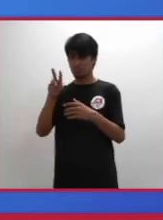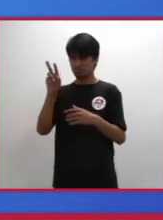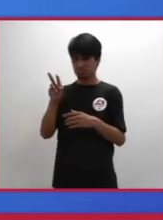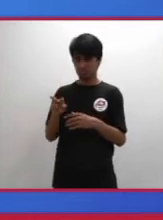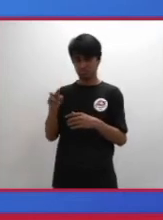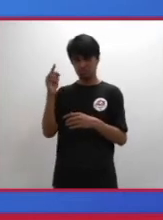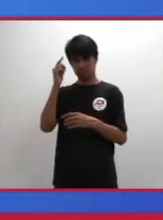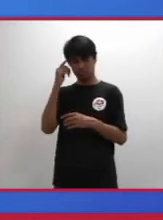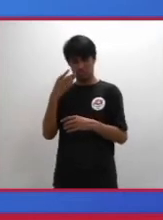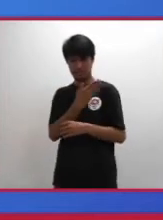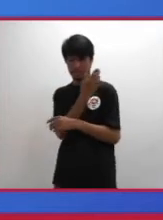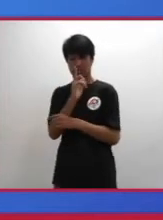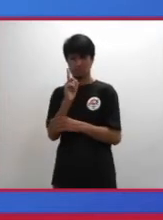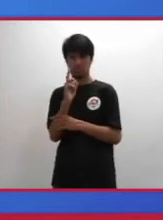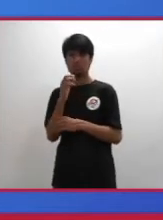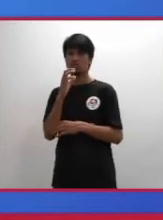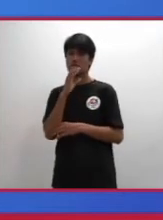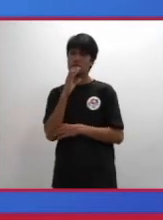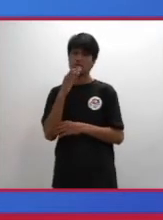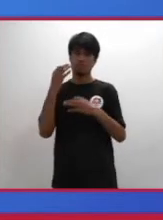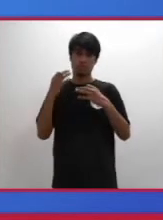que ocurra algún accidente.